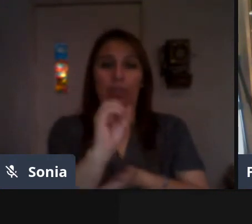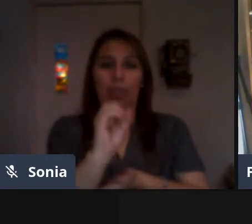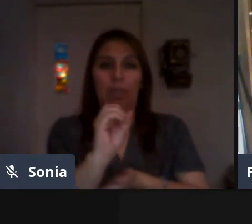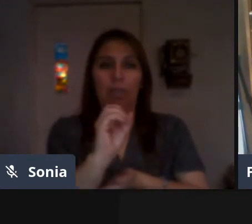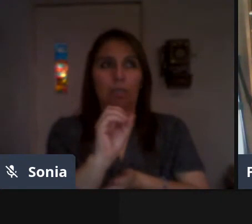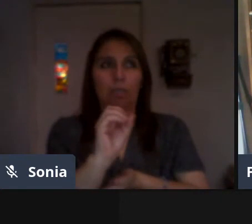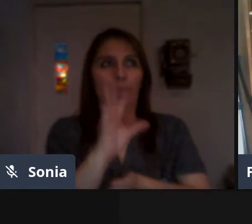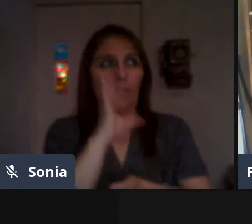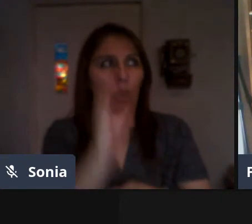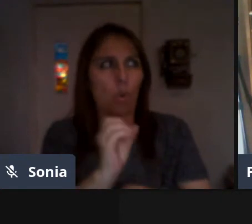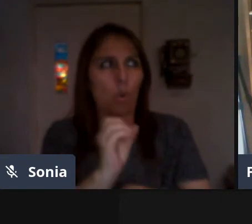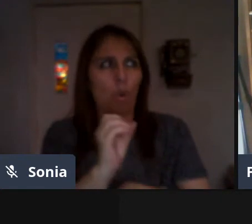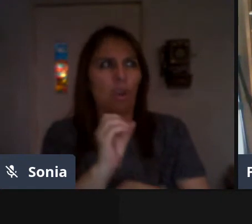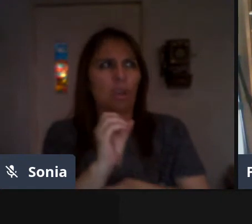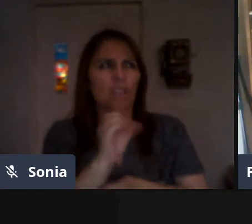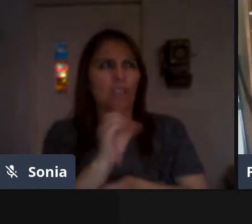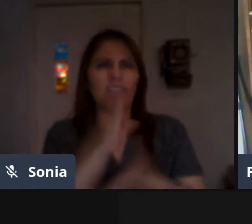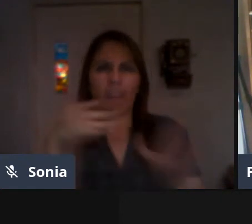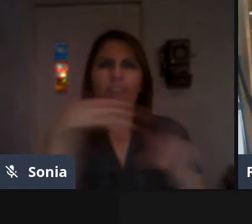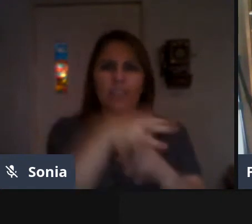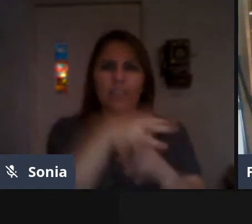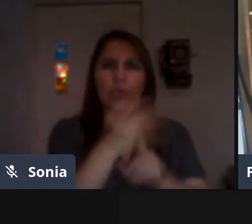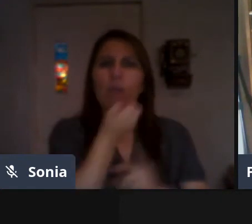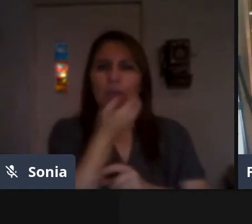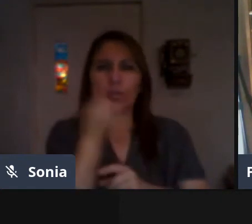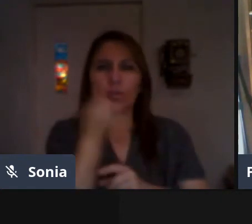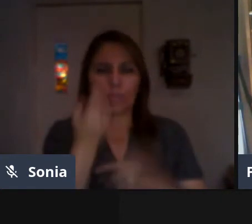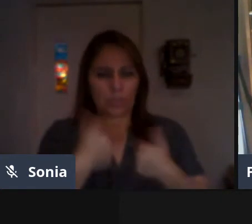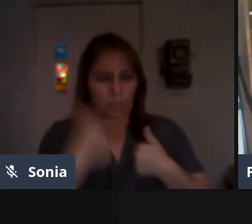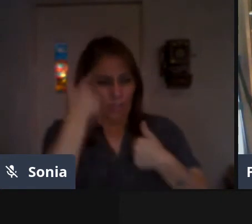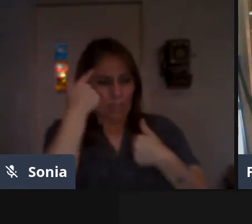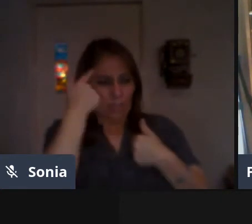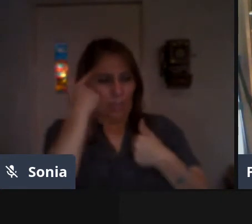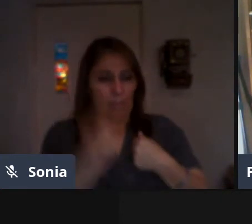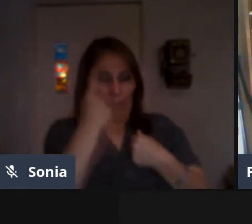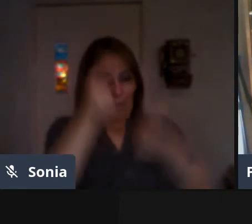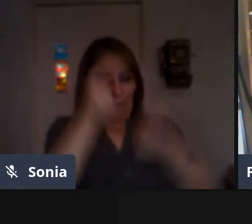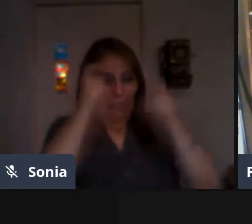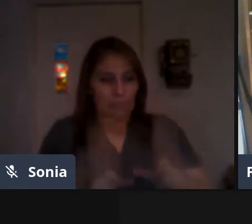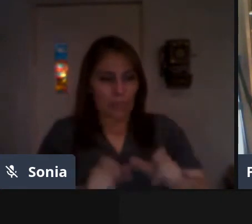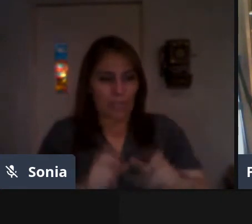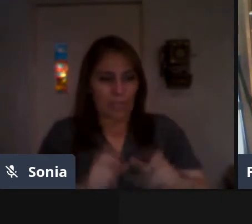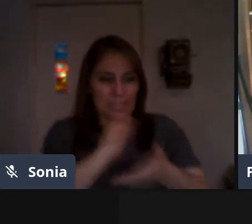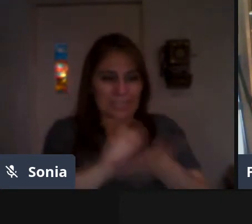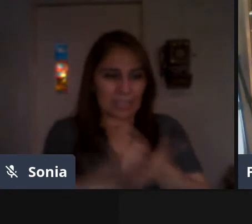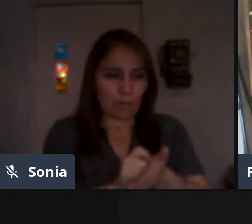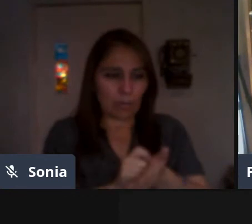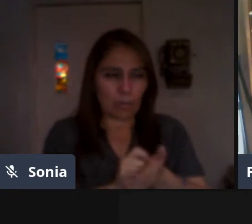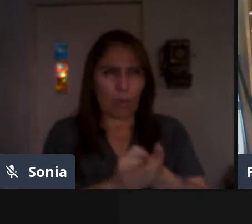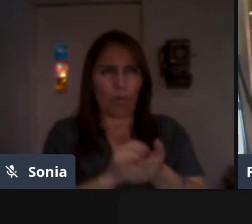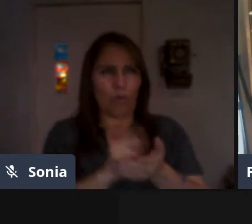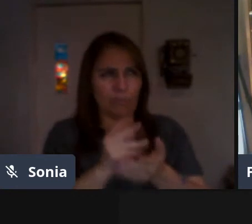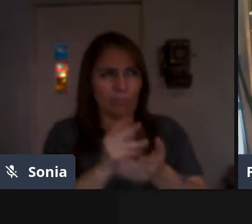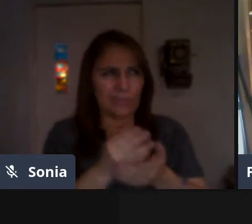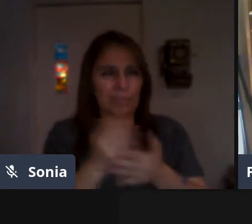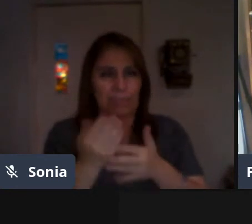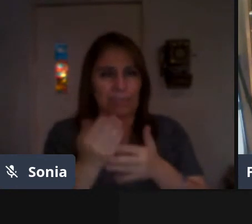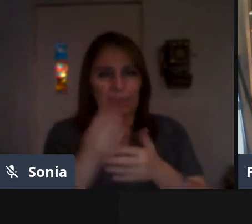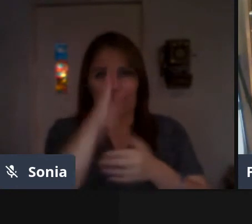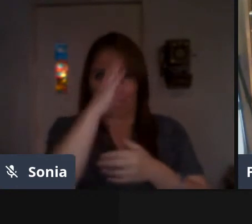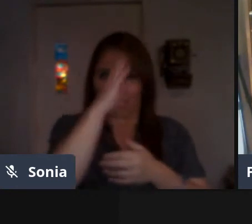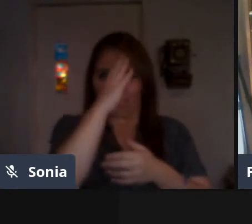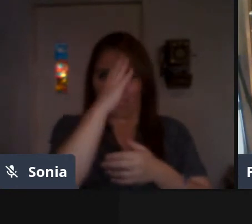y entonces allí yo me preguntaba si escribía en primera persona en primera persona